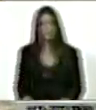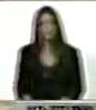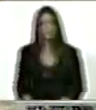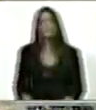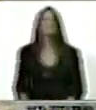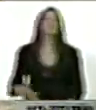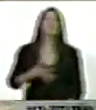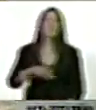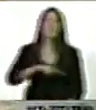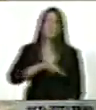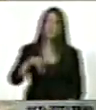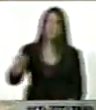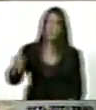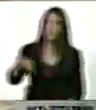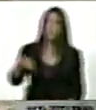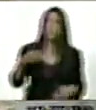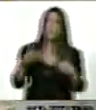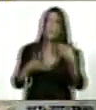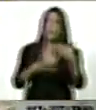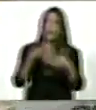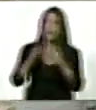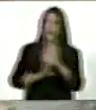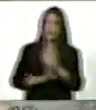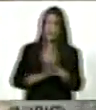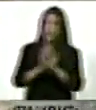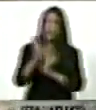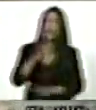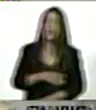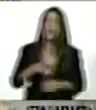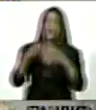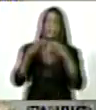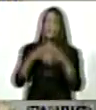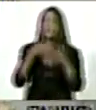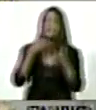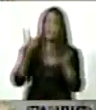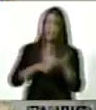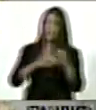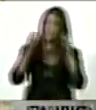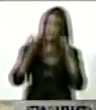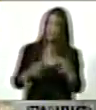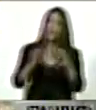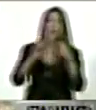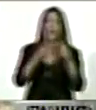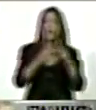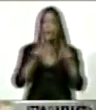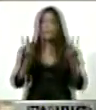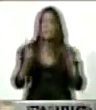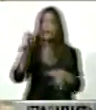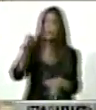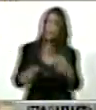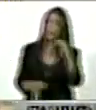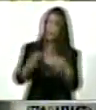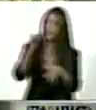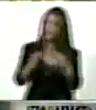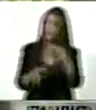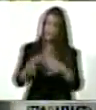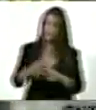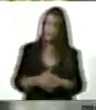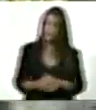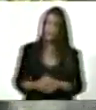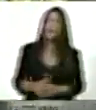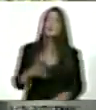Nosotros hemos avanzado en la Comisión por la Verdad, la Paz, la Justicia y la Reparación de las Víctimas. Más